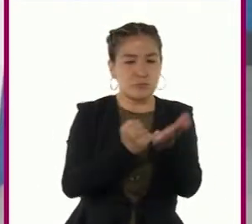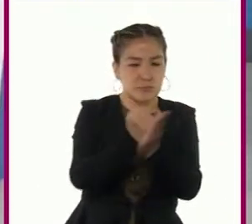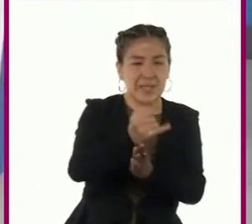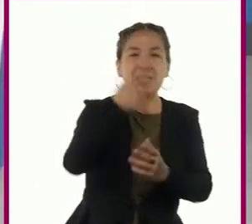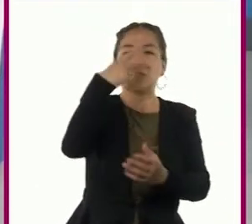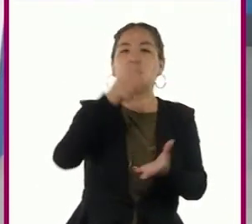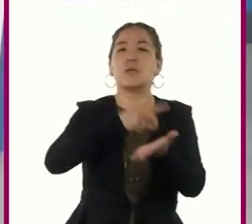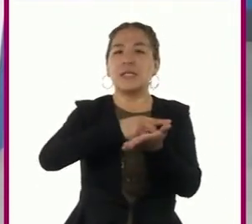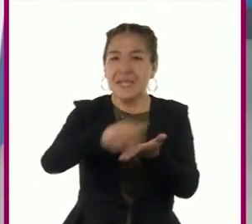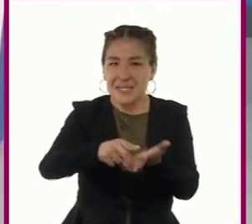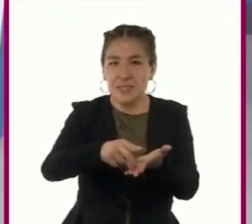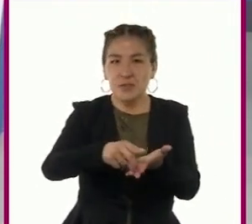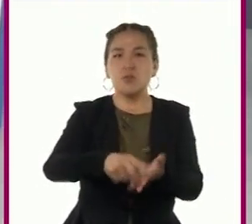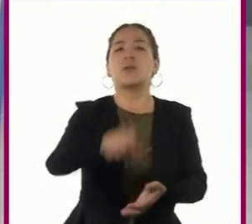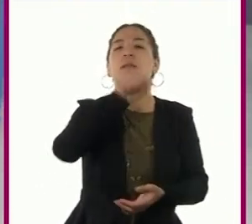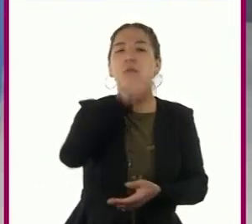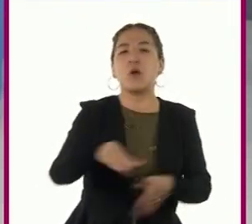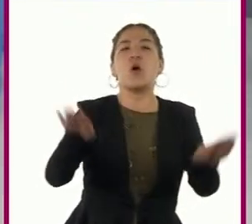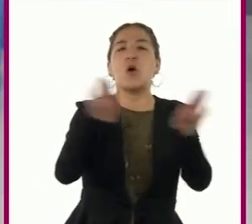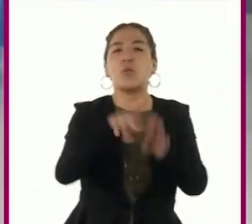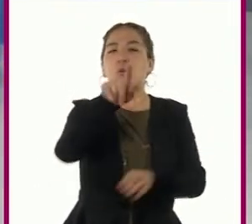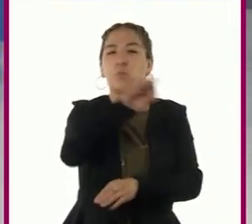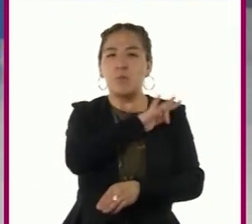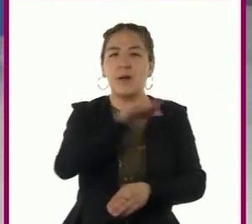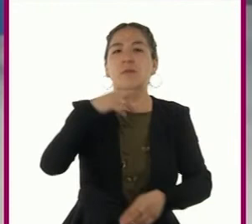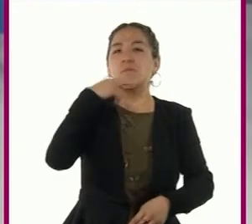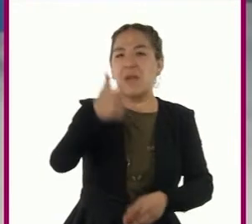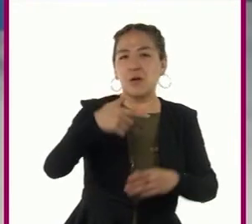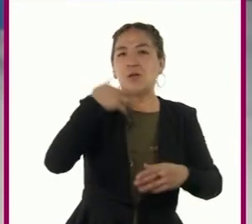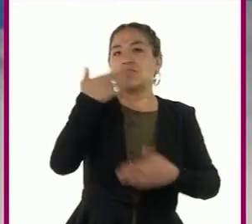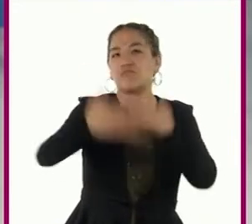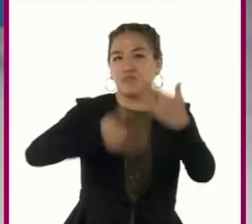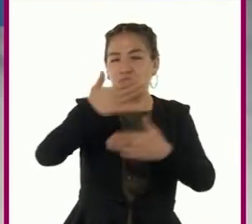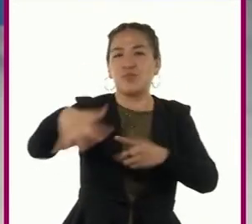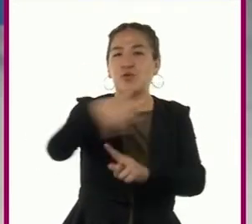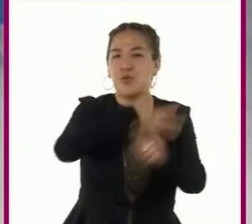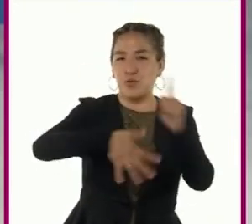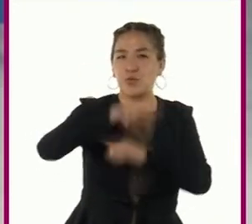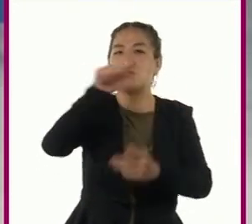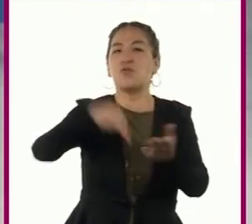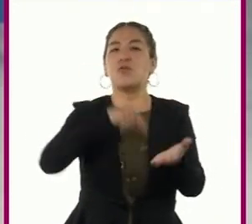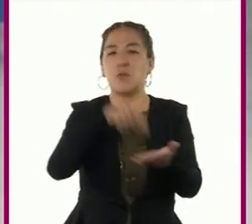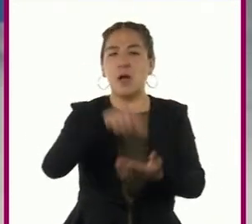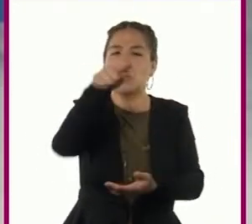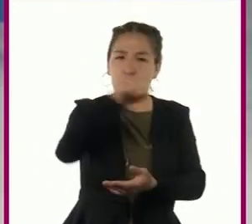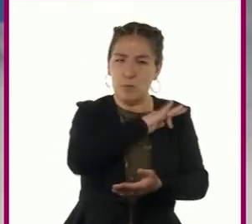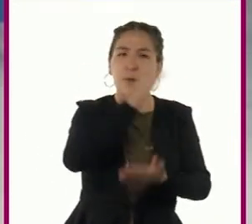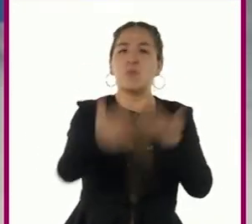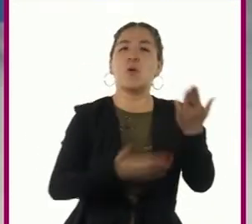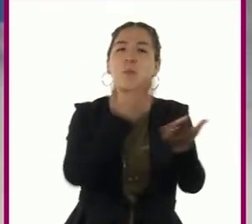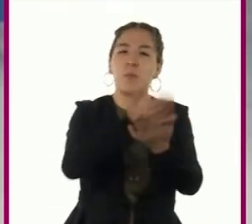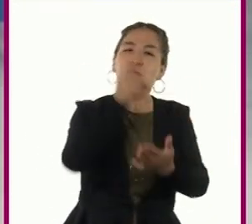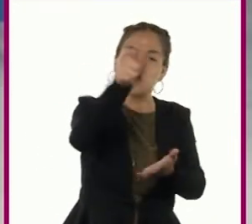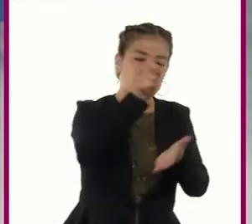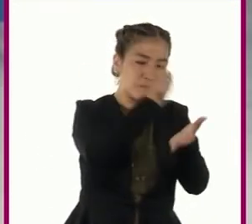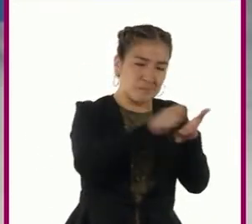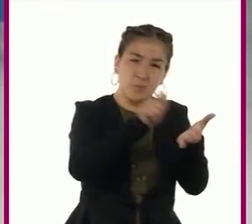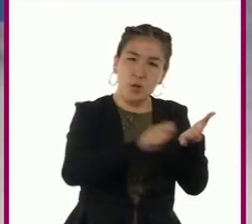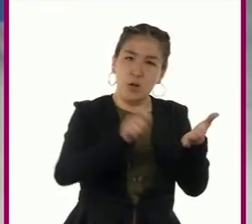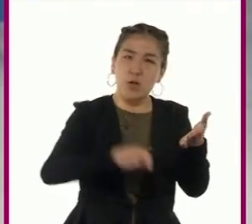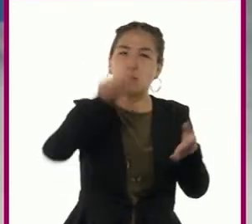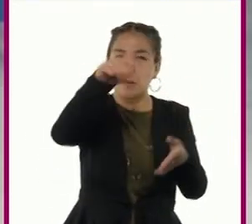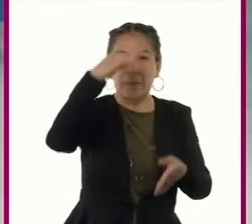ciudadanos, y sobre todo, cómo pueden mejorar su entorno. Anoten sus propuestas y piensen